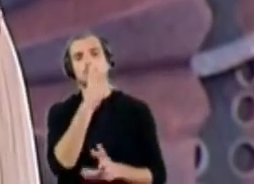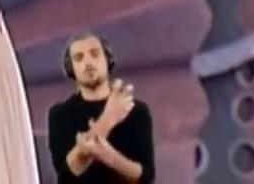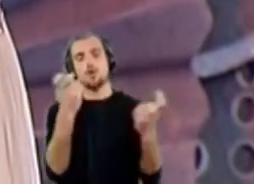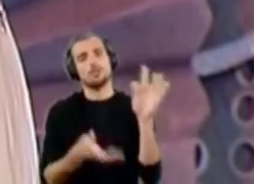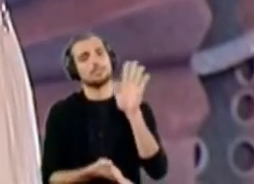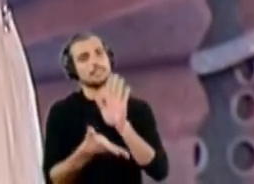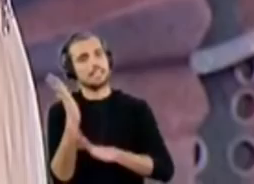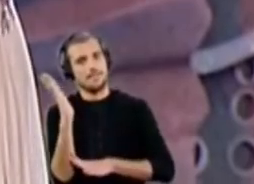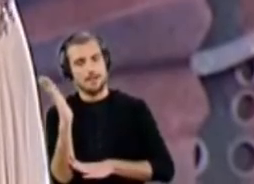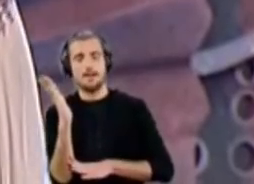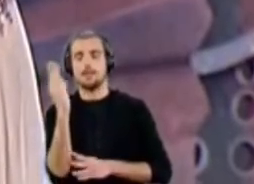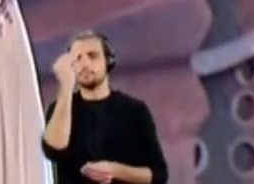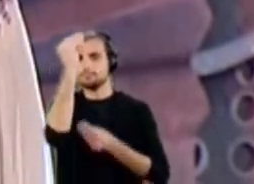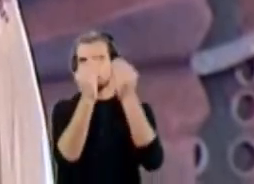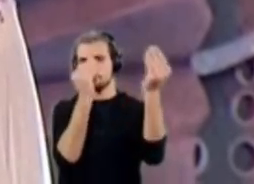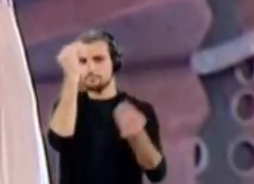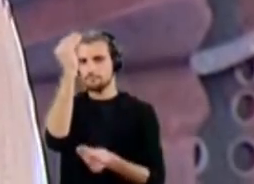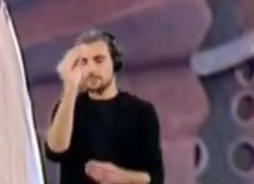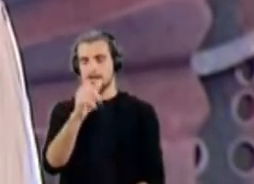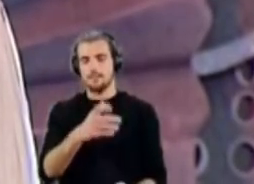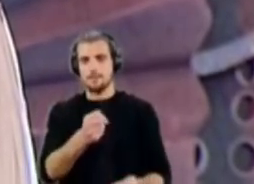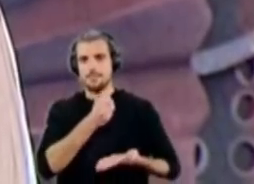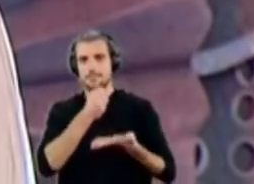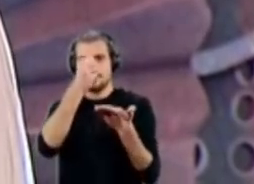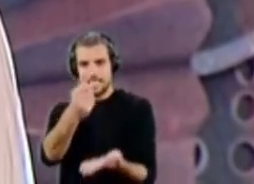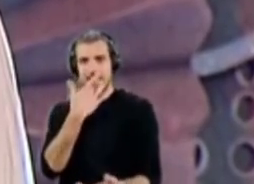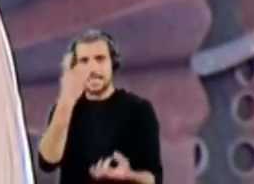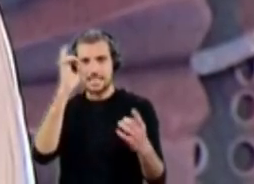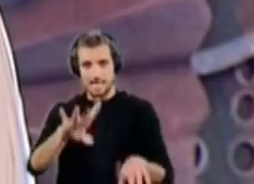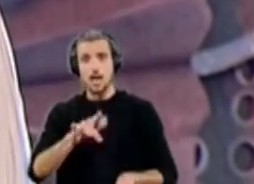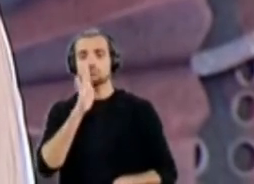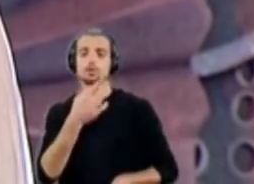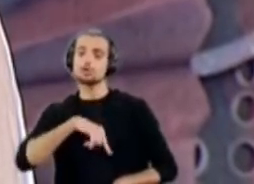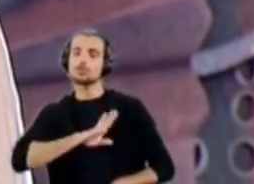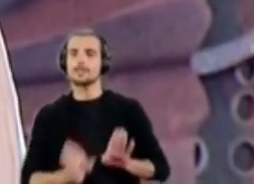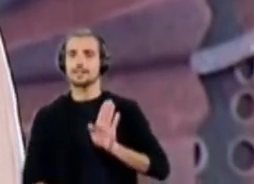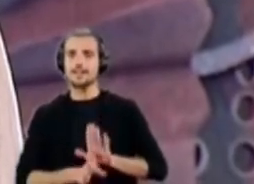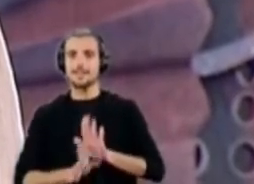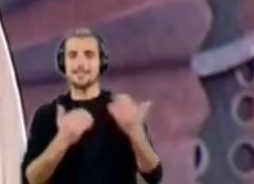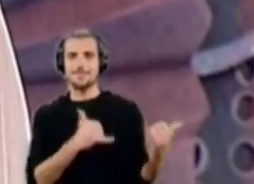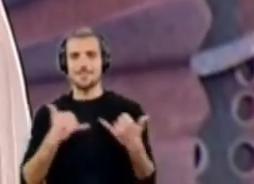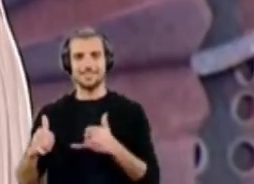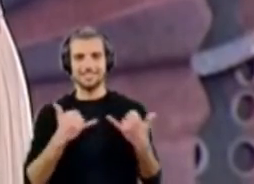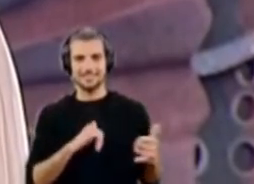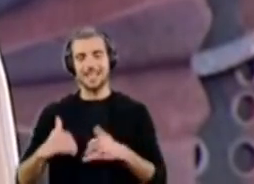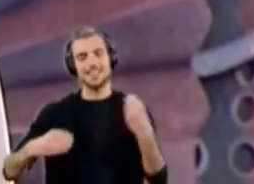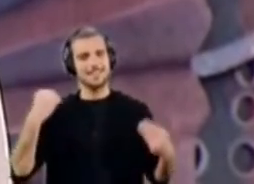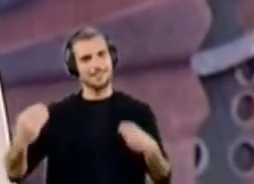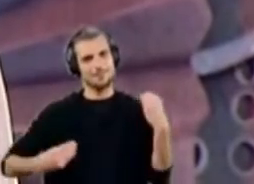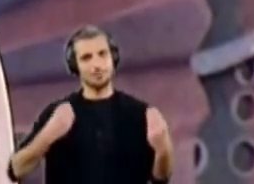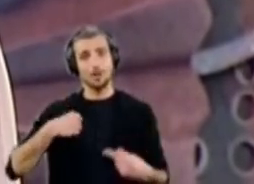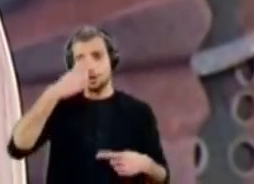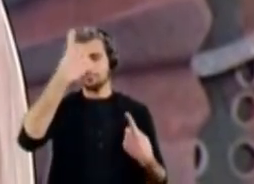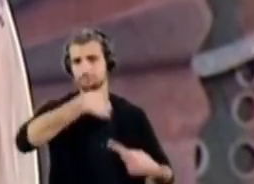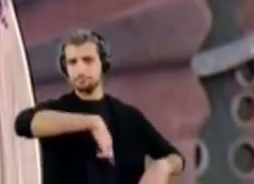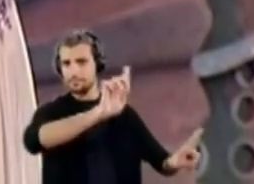a esa deliberación. Enseguida los vemos y seguimos de fiesta nosotros. Exacto, nosotros seguimos disfrutando, ellos ahora que